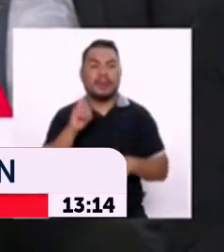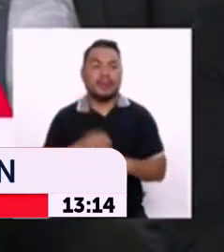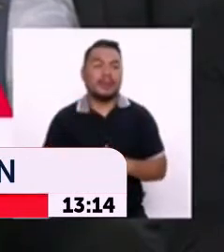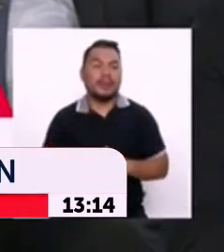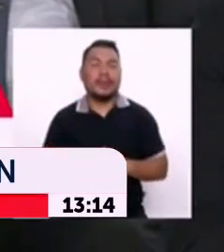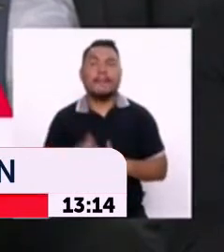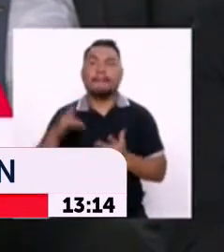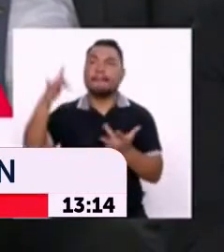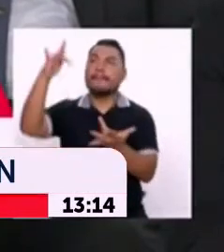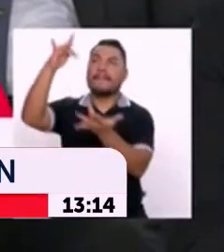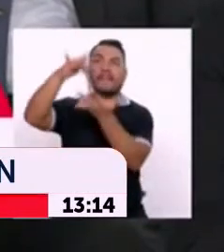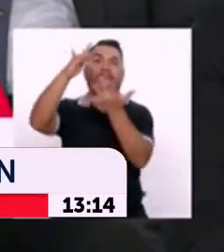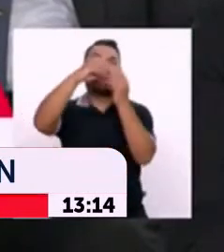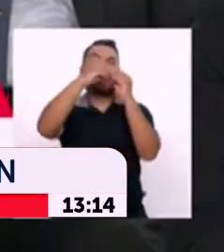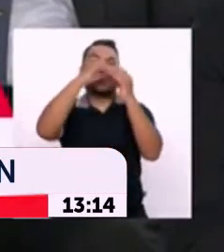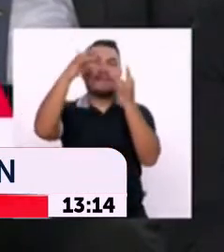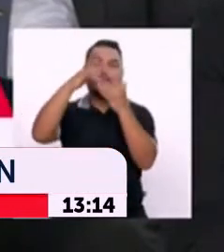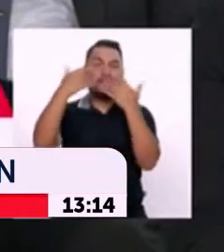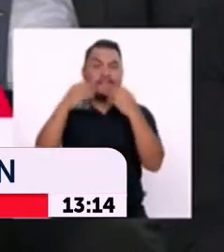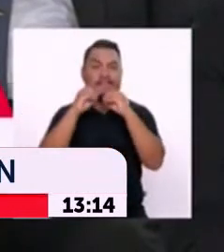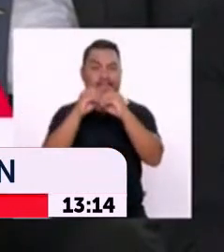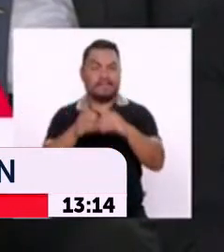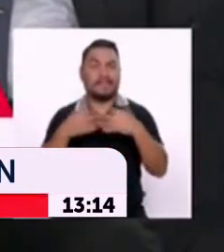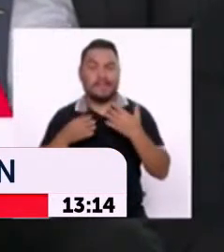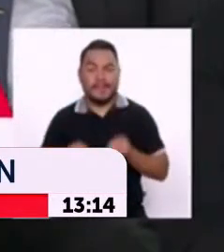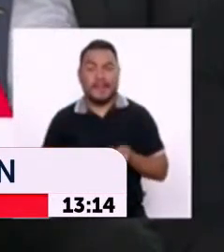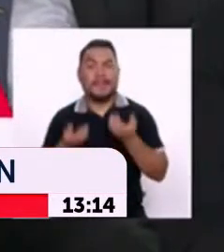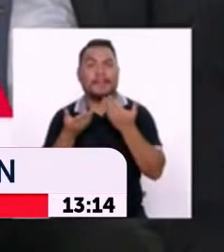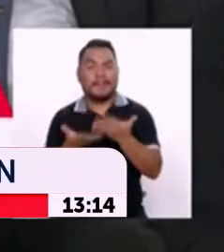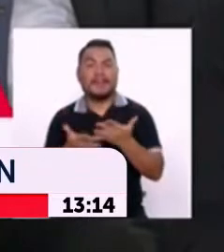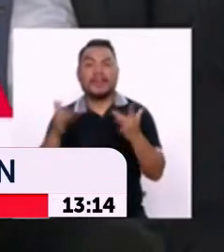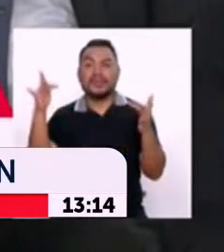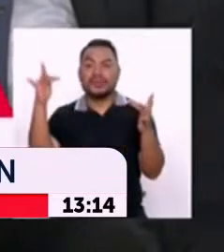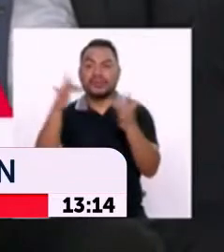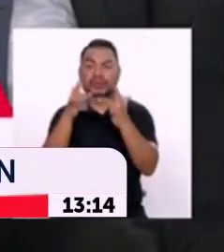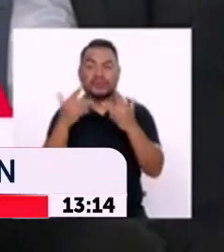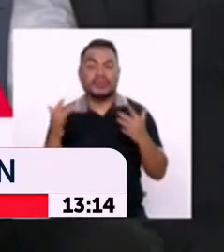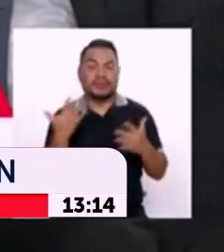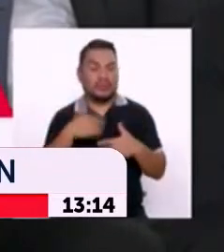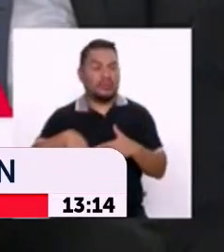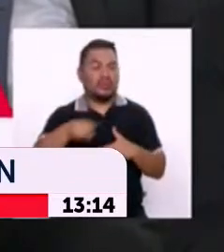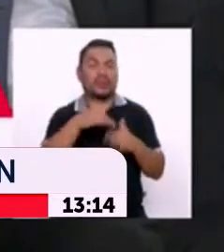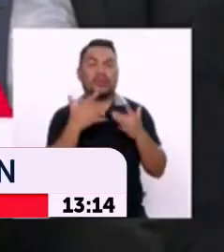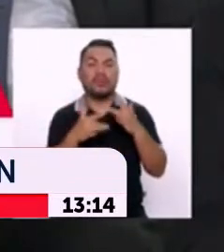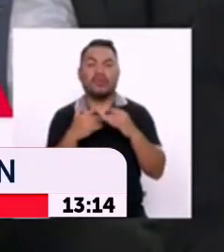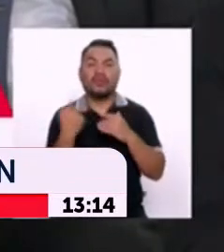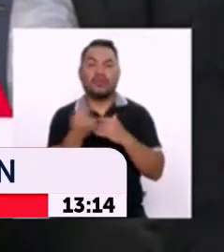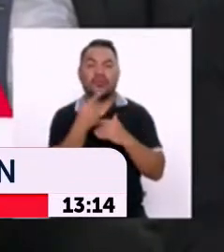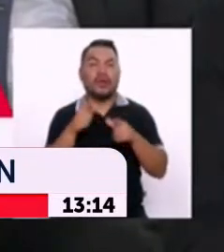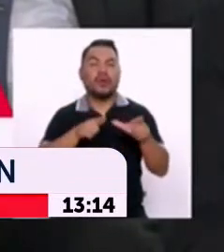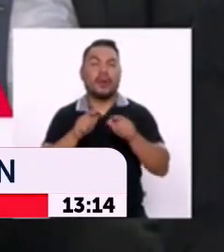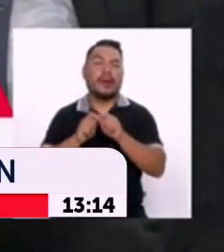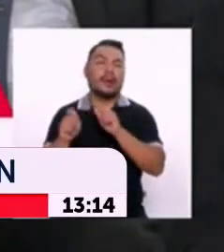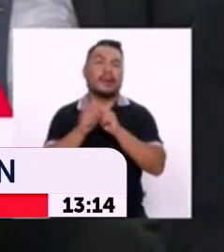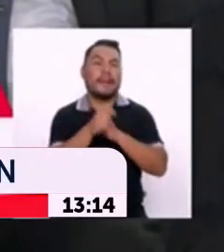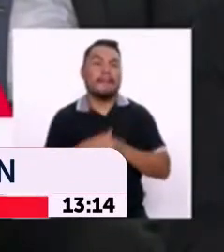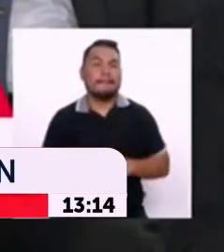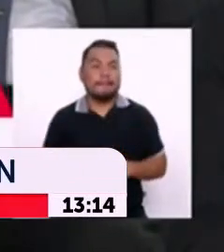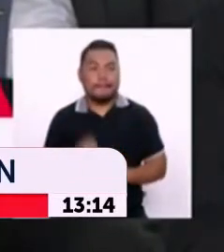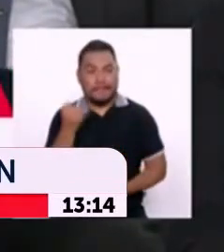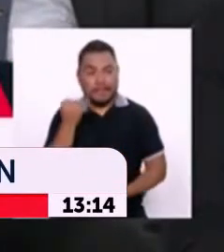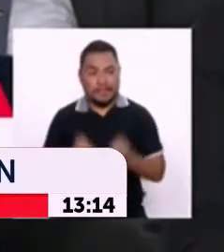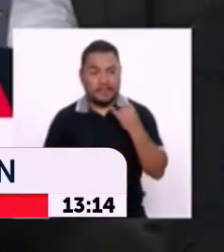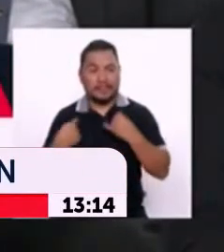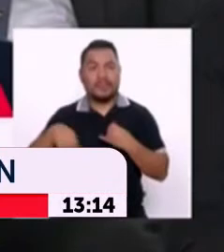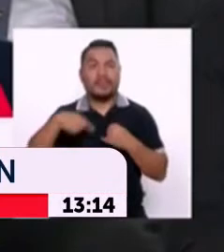790 antenas que ya se han acondicionado y que están dando internet a las localidades más remotas. Y por